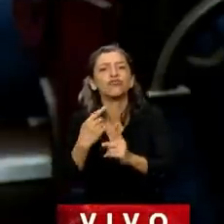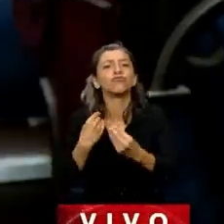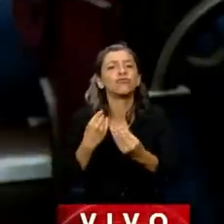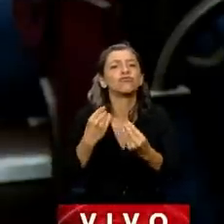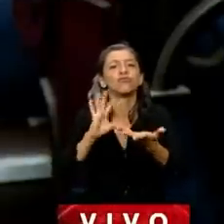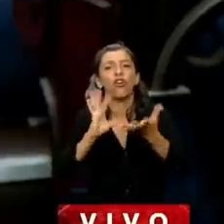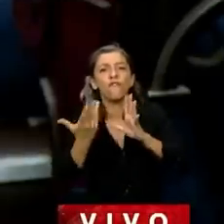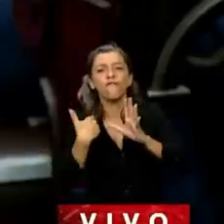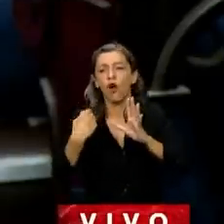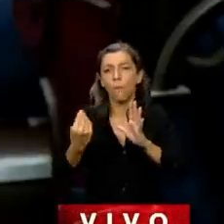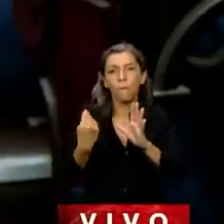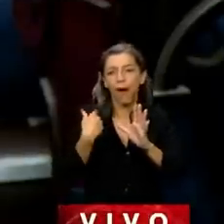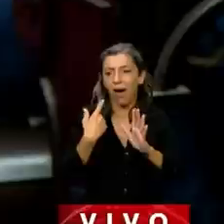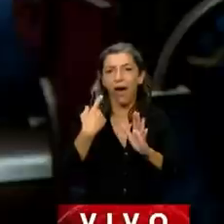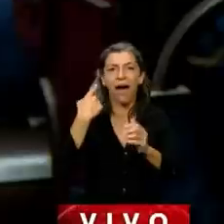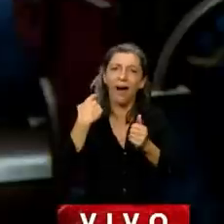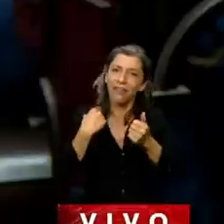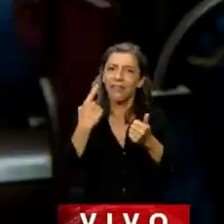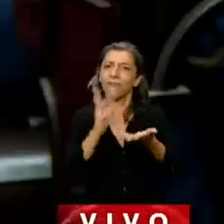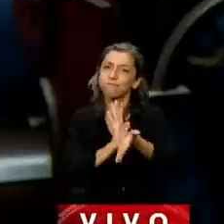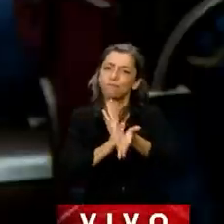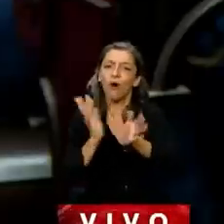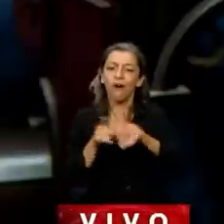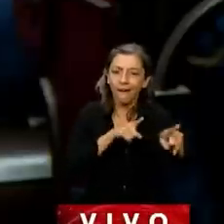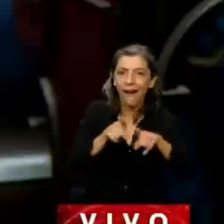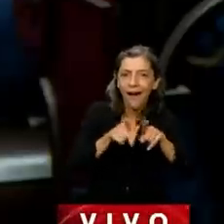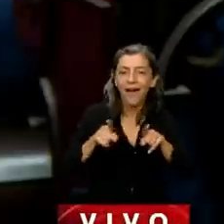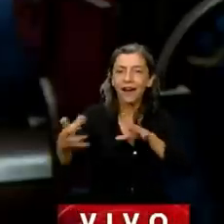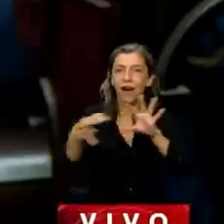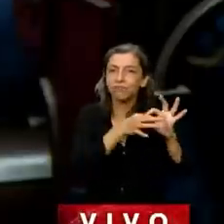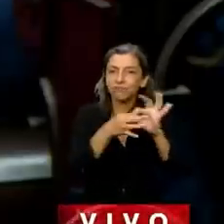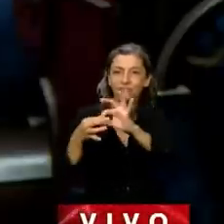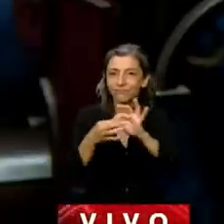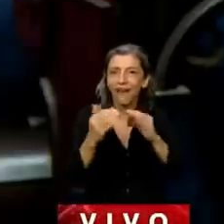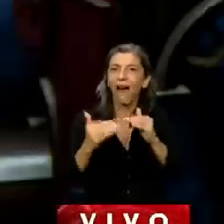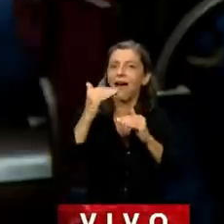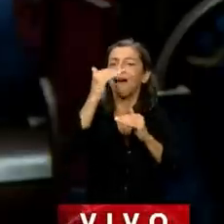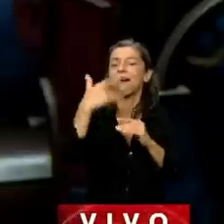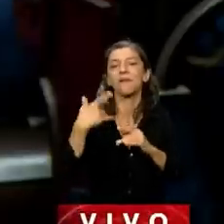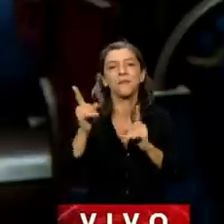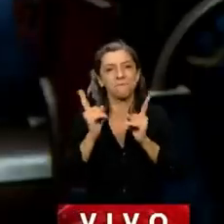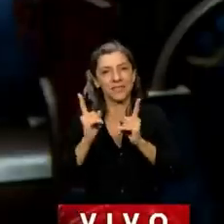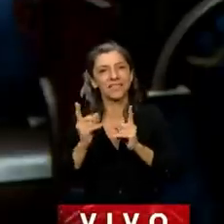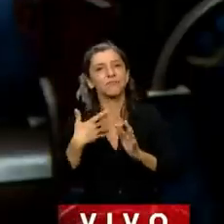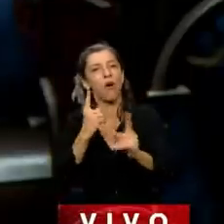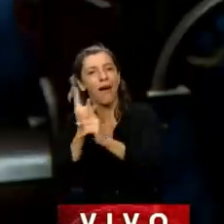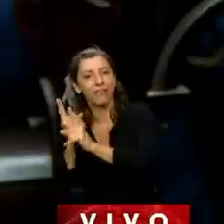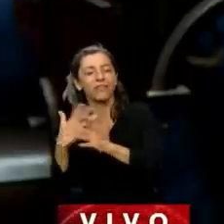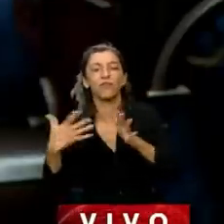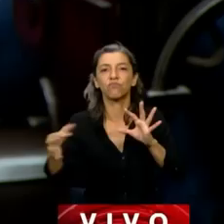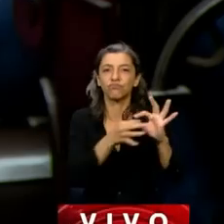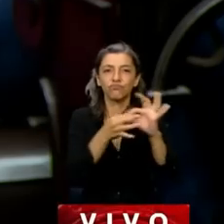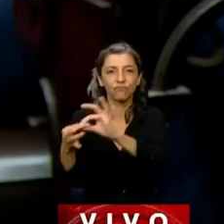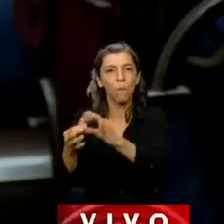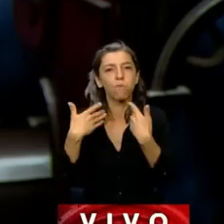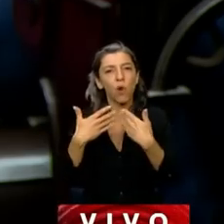carrera. Quiero por último decir que esta ley está atravesada por una preocupación y